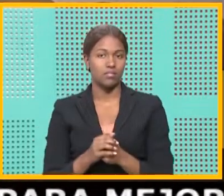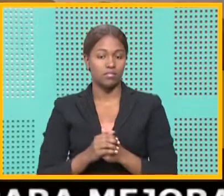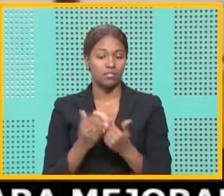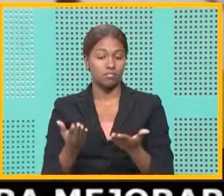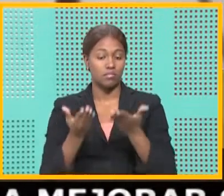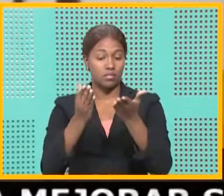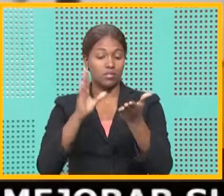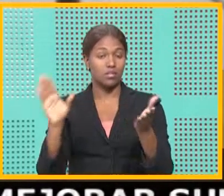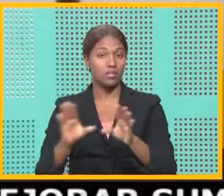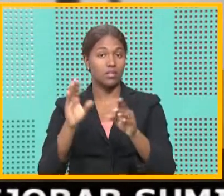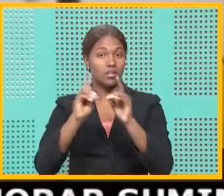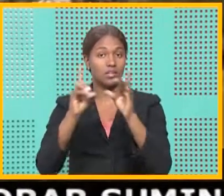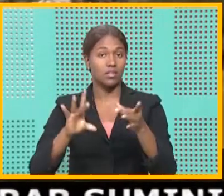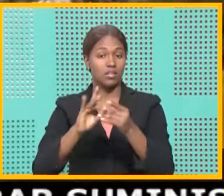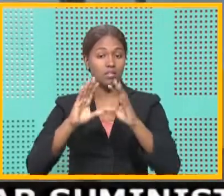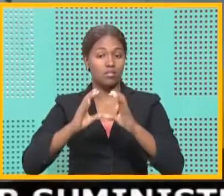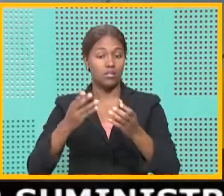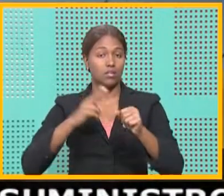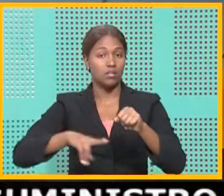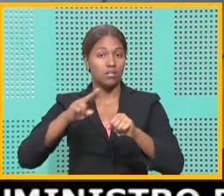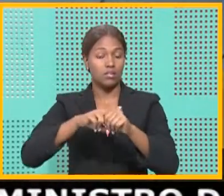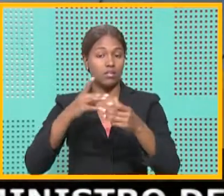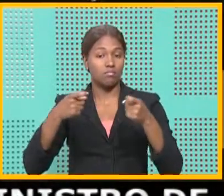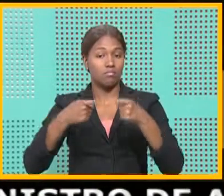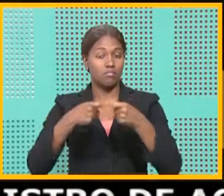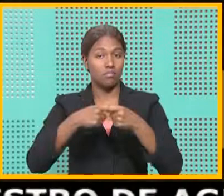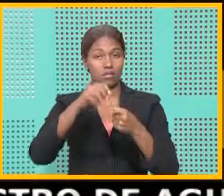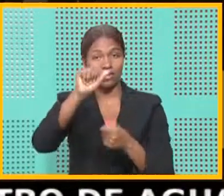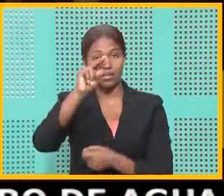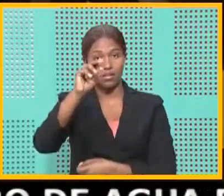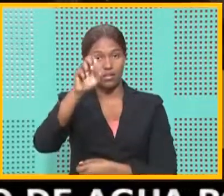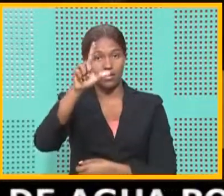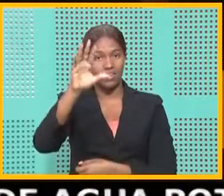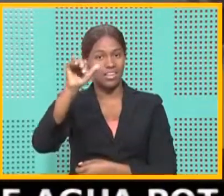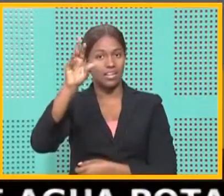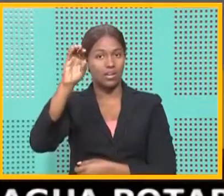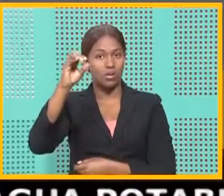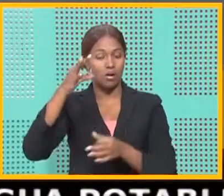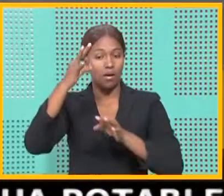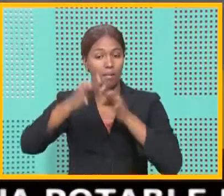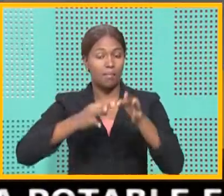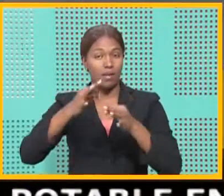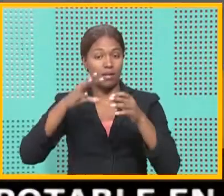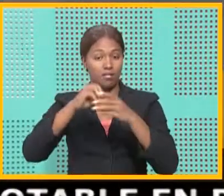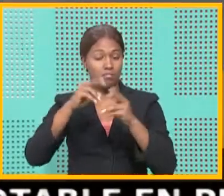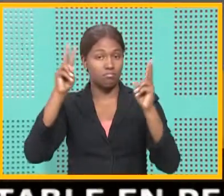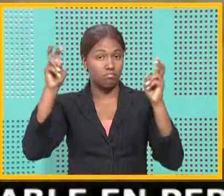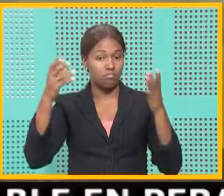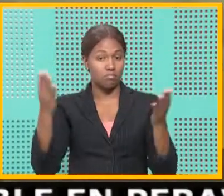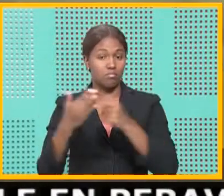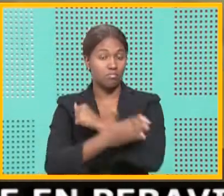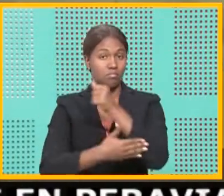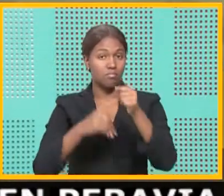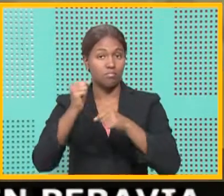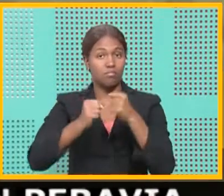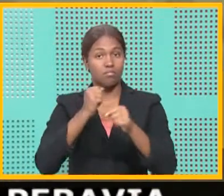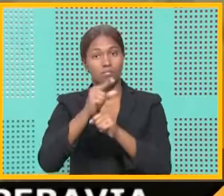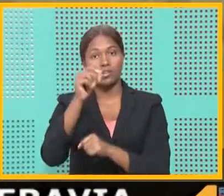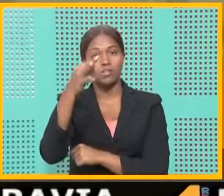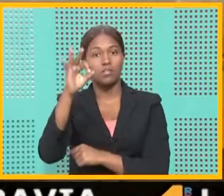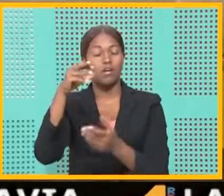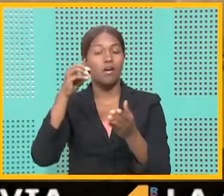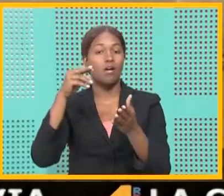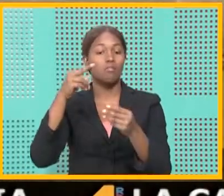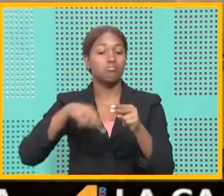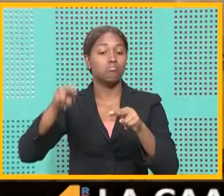lo hace el director de la Comisión Nacional de Energía, Ángel Cano, quien explica que en términos generales, en el país en 2019 se registró